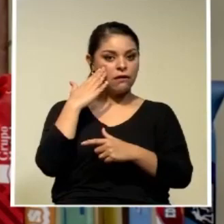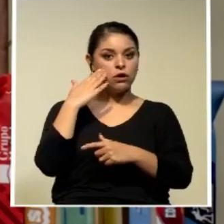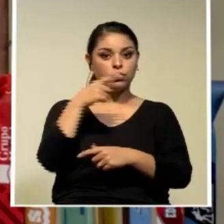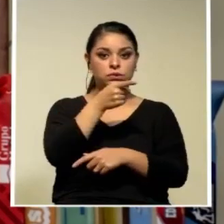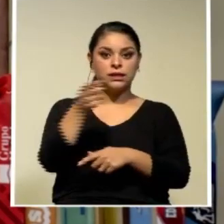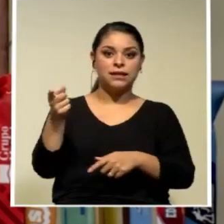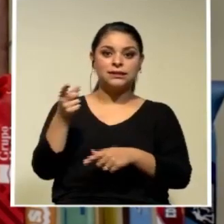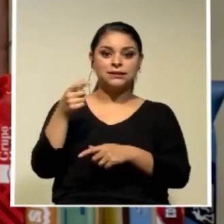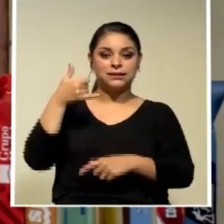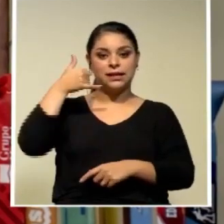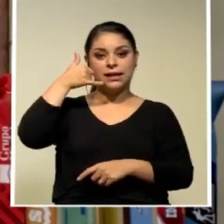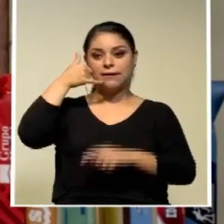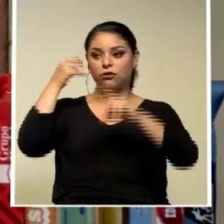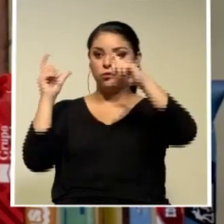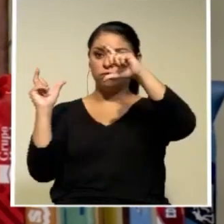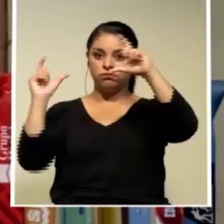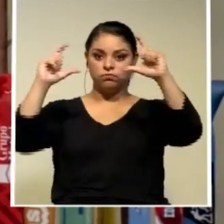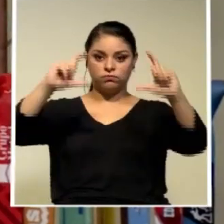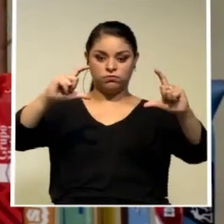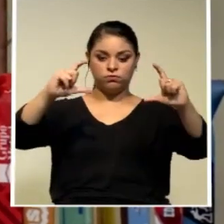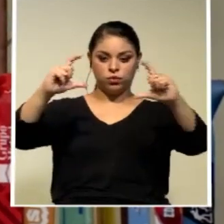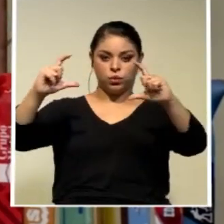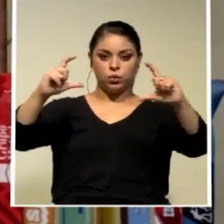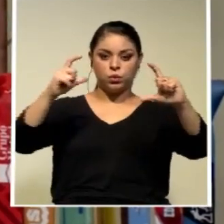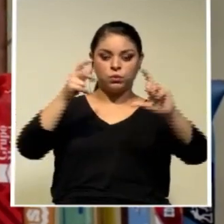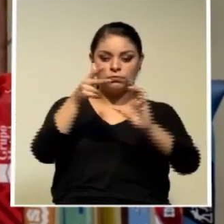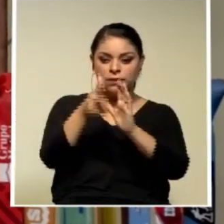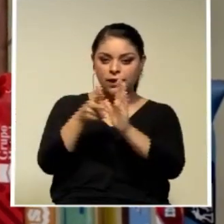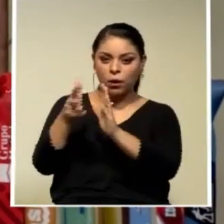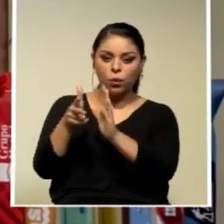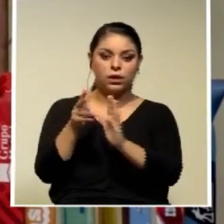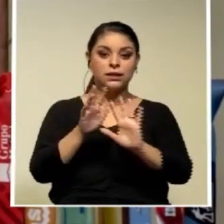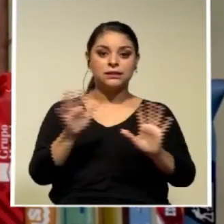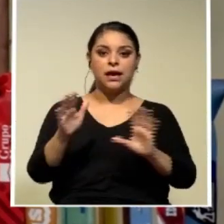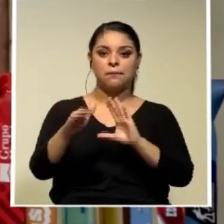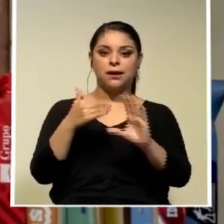el teléfono en posición horizontal, hacen el video y lo mandan al